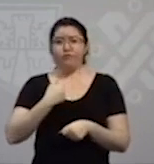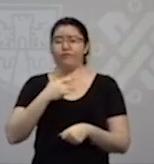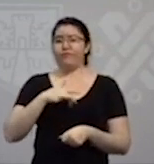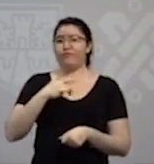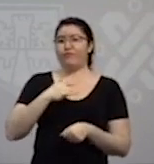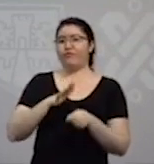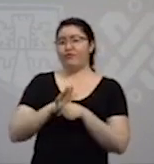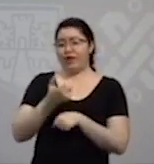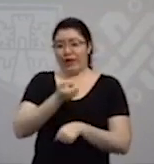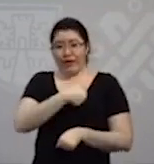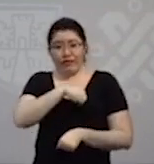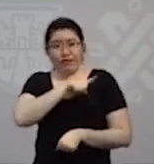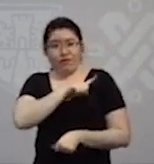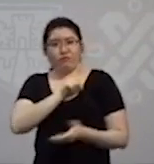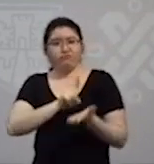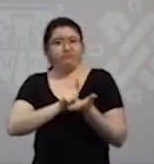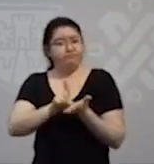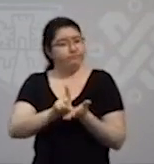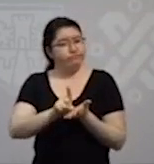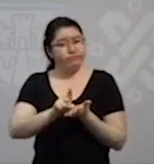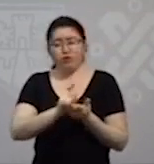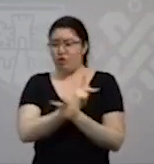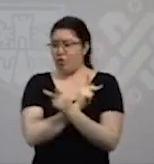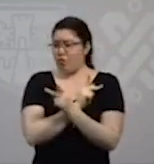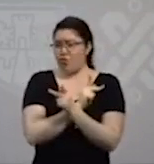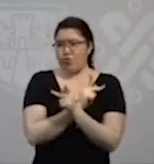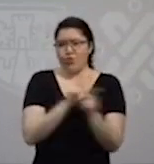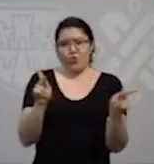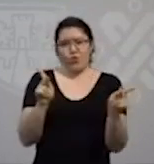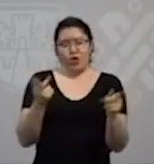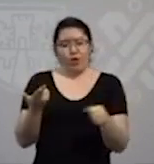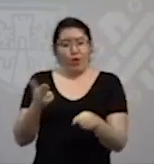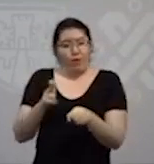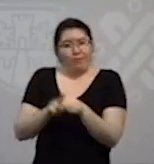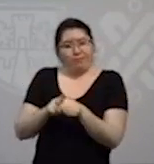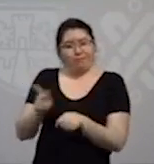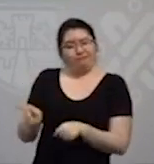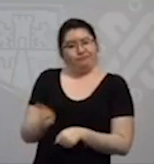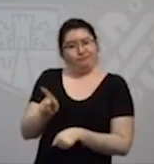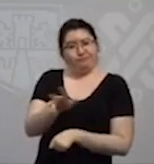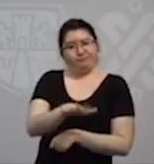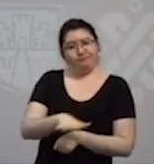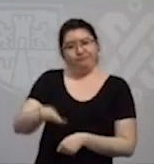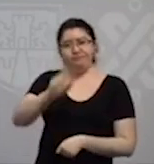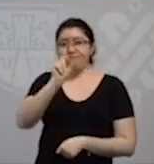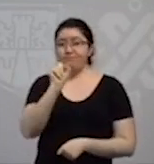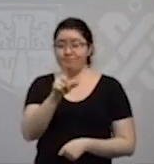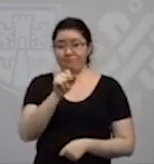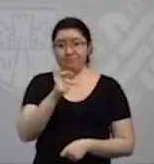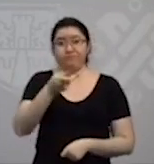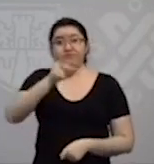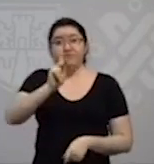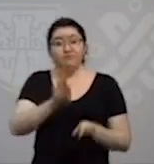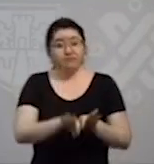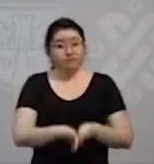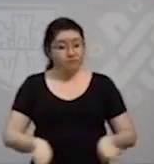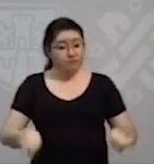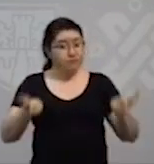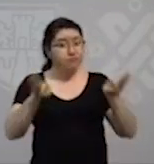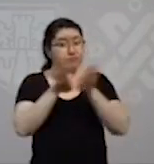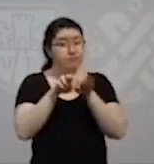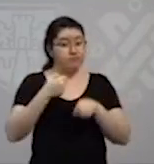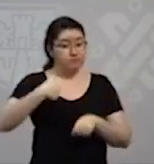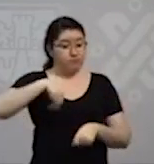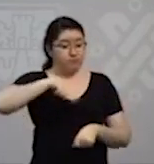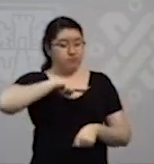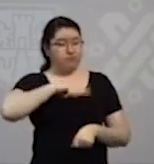debe ser para todos los hospitales públicos de la ciudad, pero es importante que veamos que en